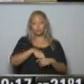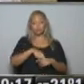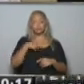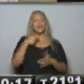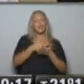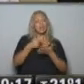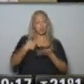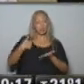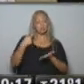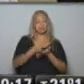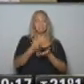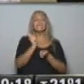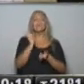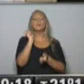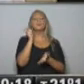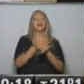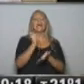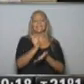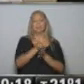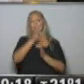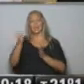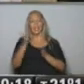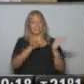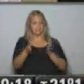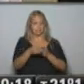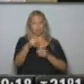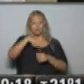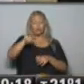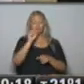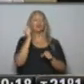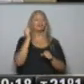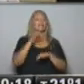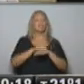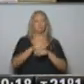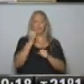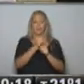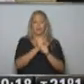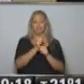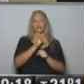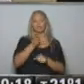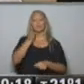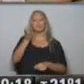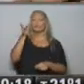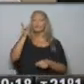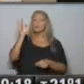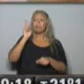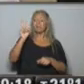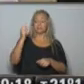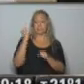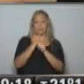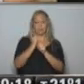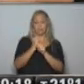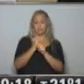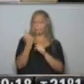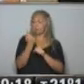pagamos nosotros, los vecinos de Buenos Aires, nos ocupamos de licitar y hacer las obras, lo único que le pedimos es que nos dejen trabajar, como lo hemos pedido el primer